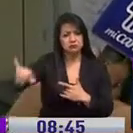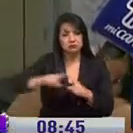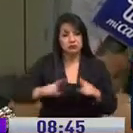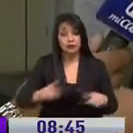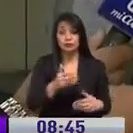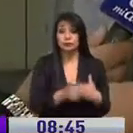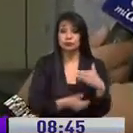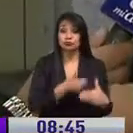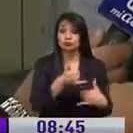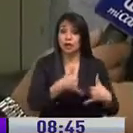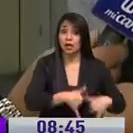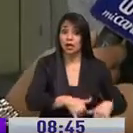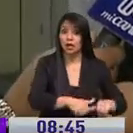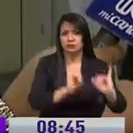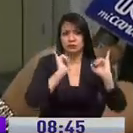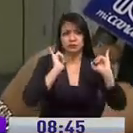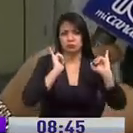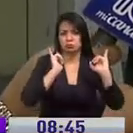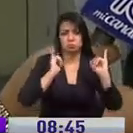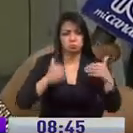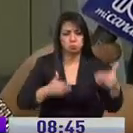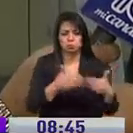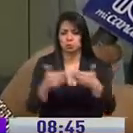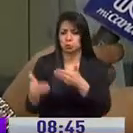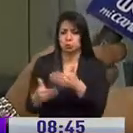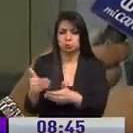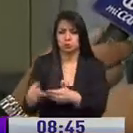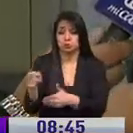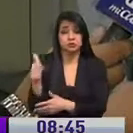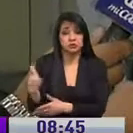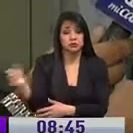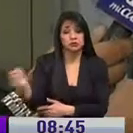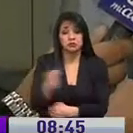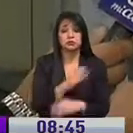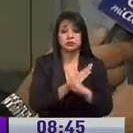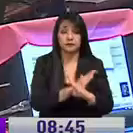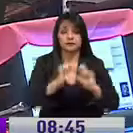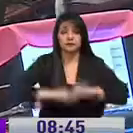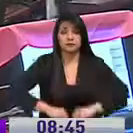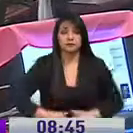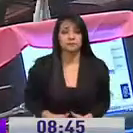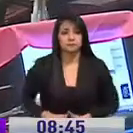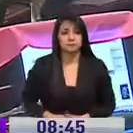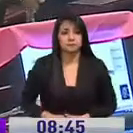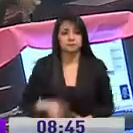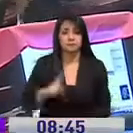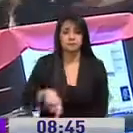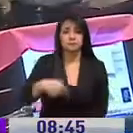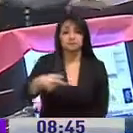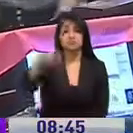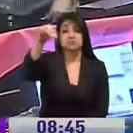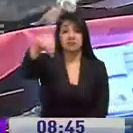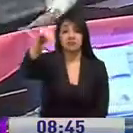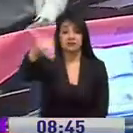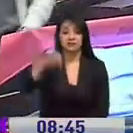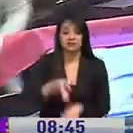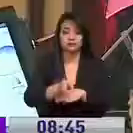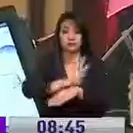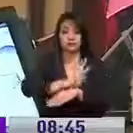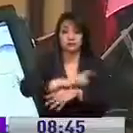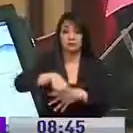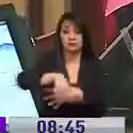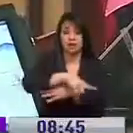en definitiva avance en la medida en la que se le dé el espacio para que pueda defenderse. Se estima que el próximo martes el Pleno de la Asamblea